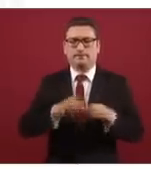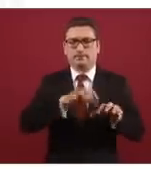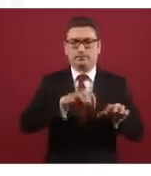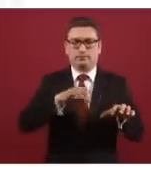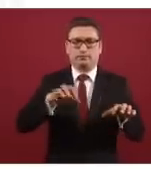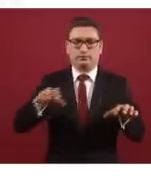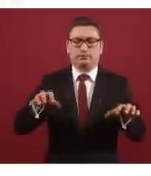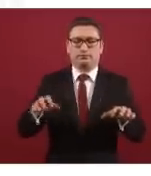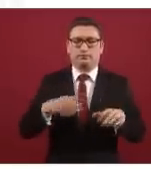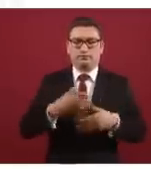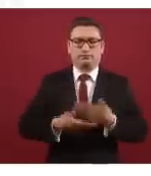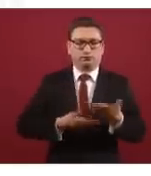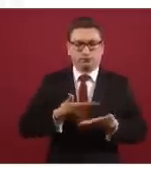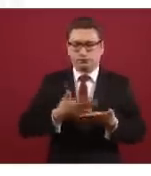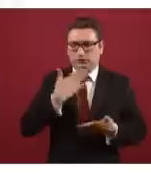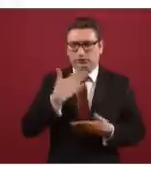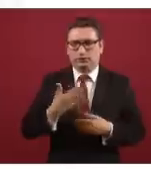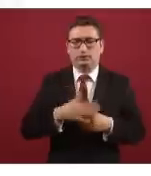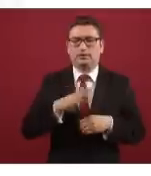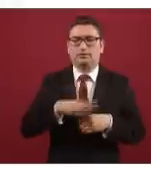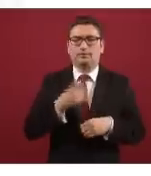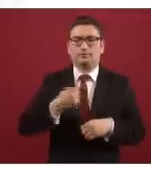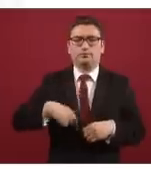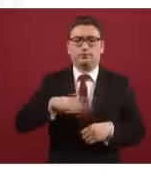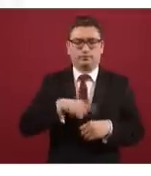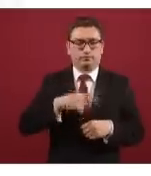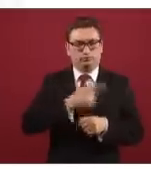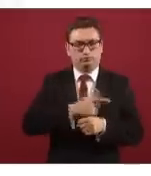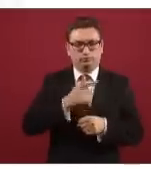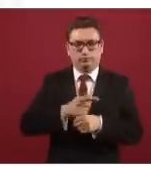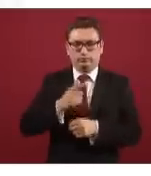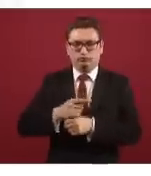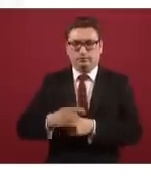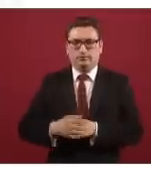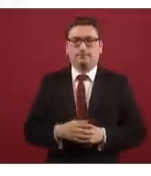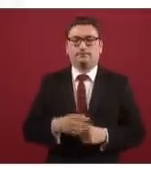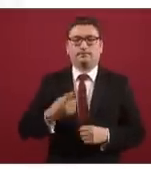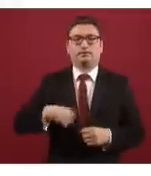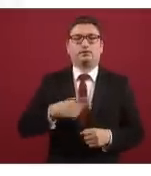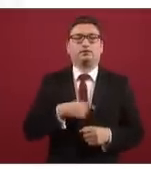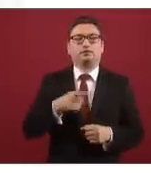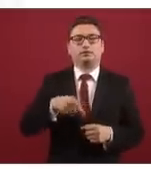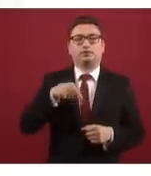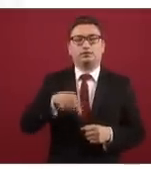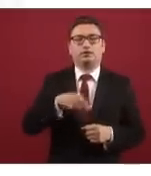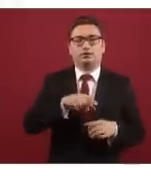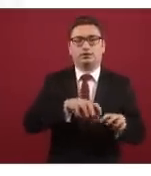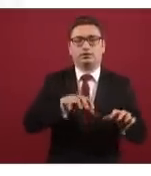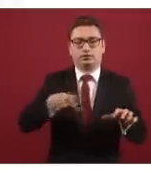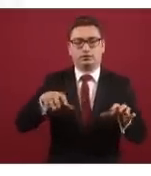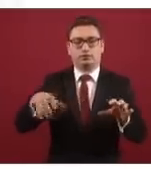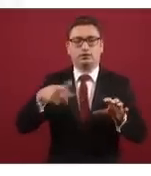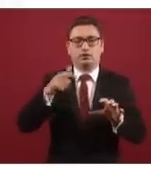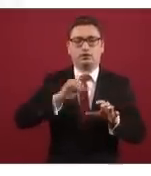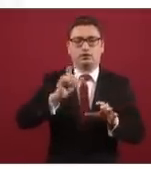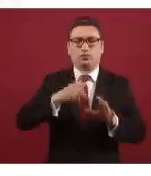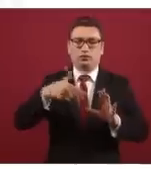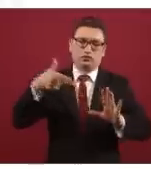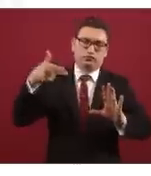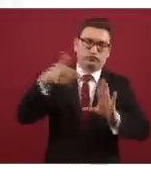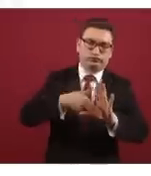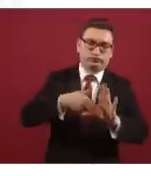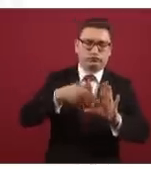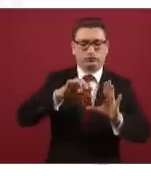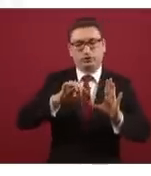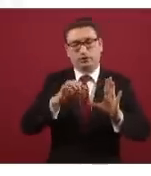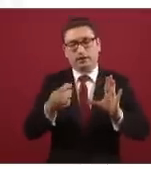estaciones de servicio, porque seguimos desarmando nosotros la bomba en la parte en la que pueden